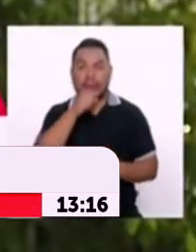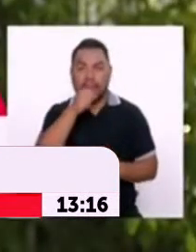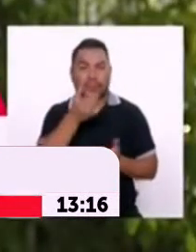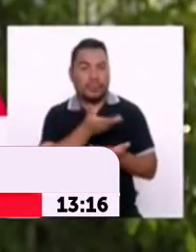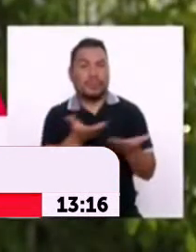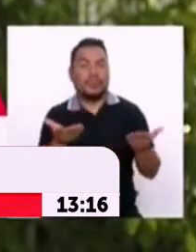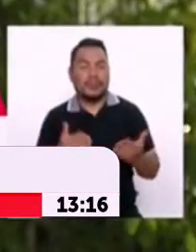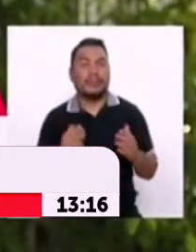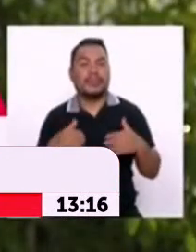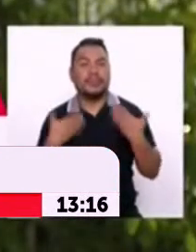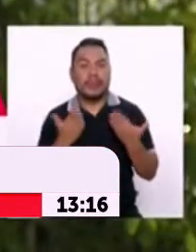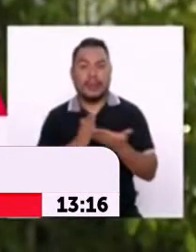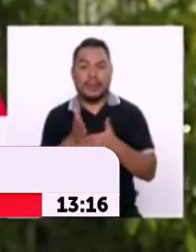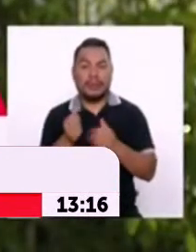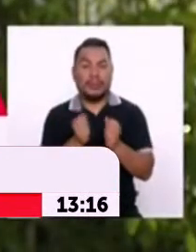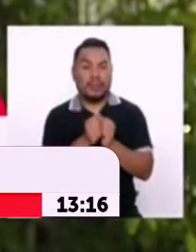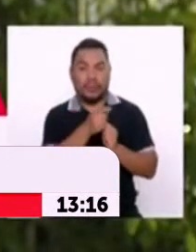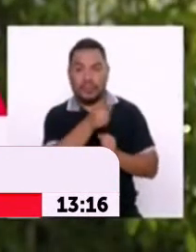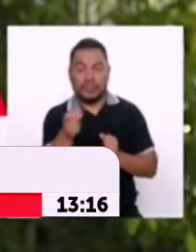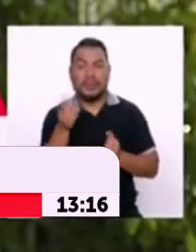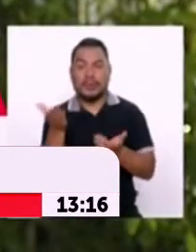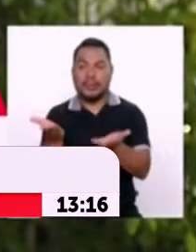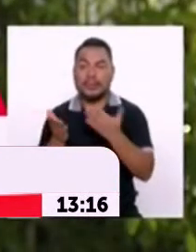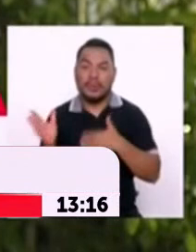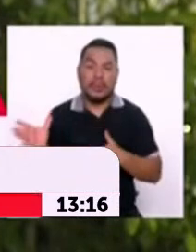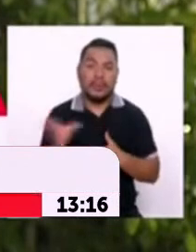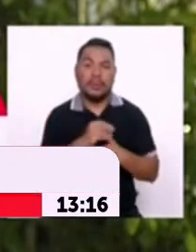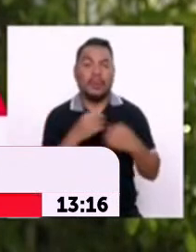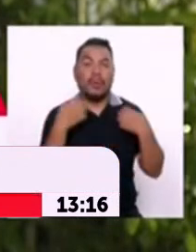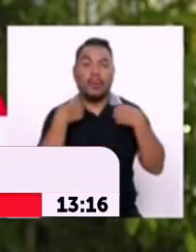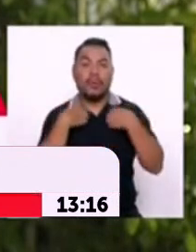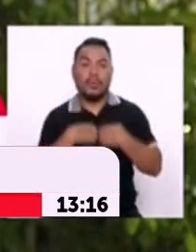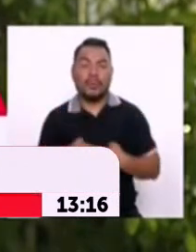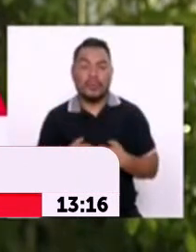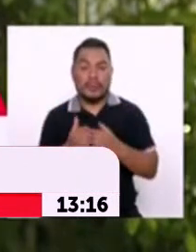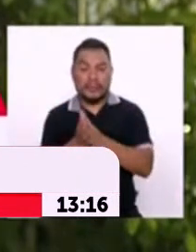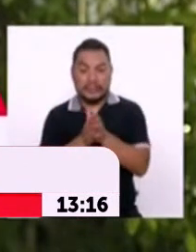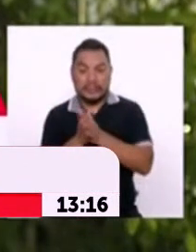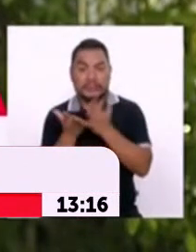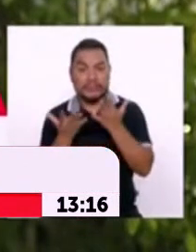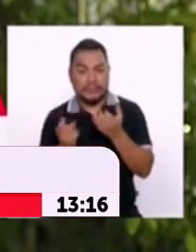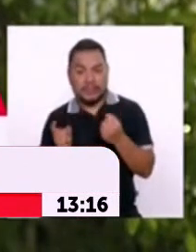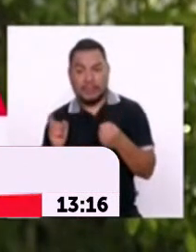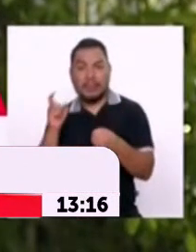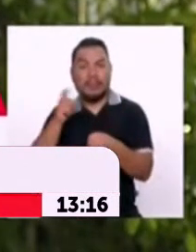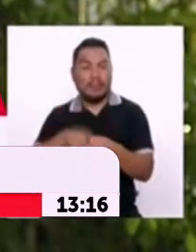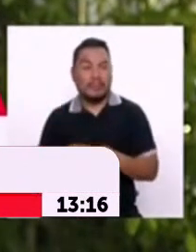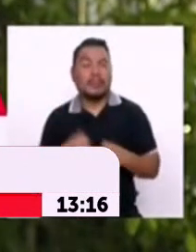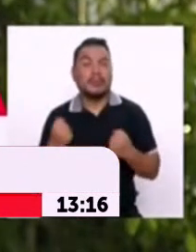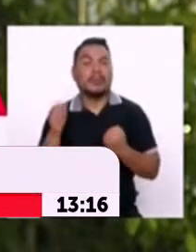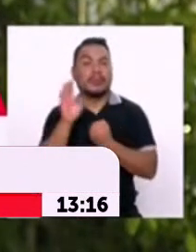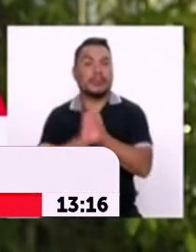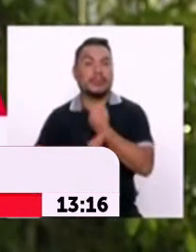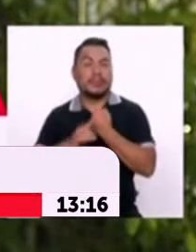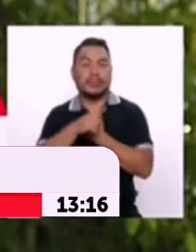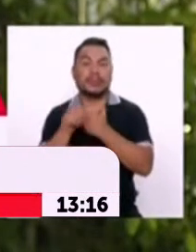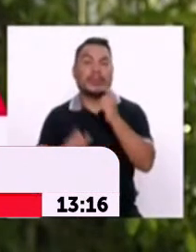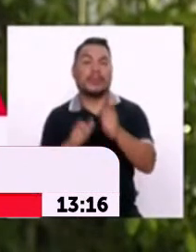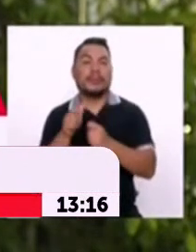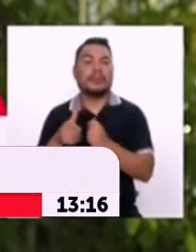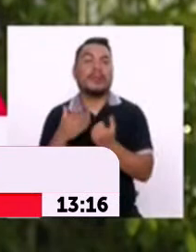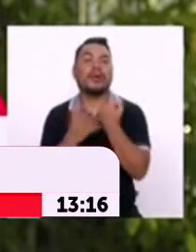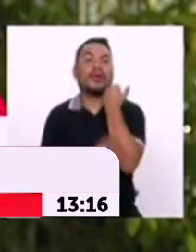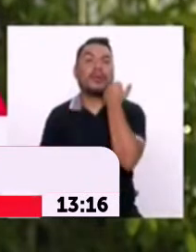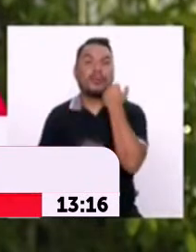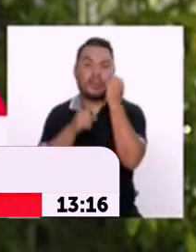conferencia de prensa para a través de ustedes invitar a todos los abogados que desean participar y defender a las